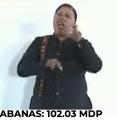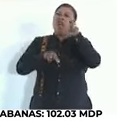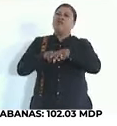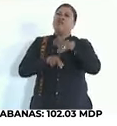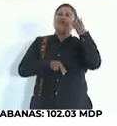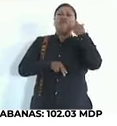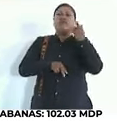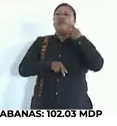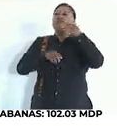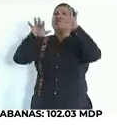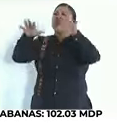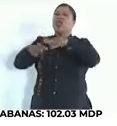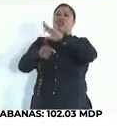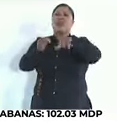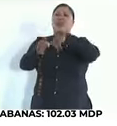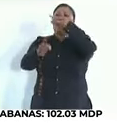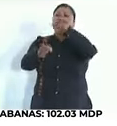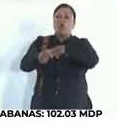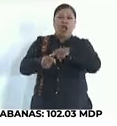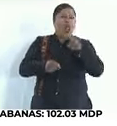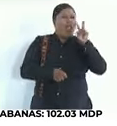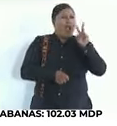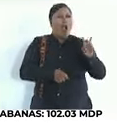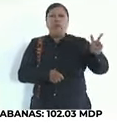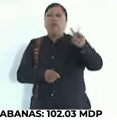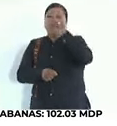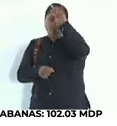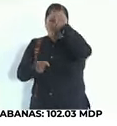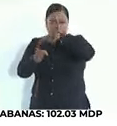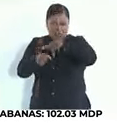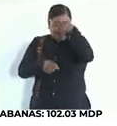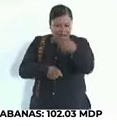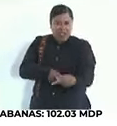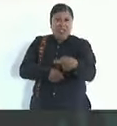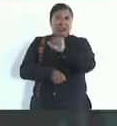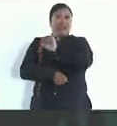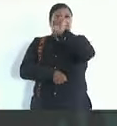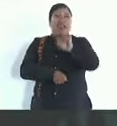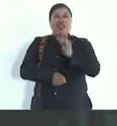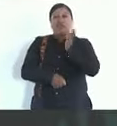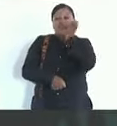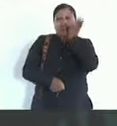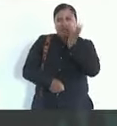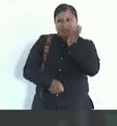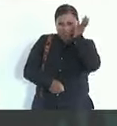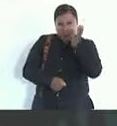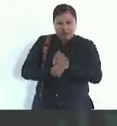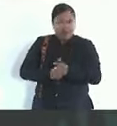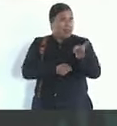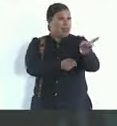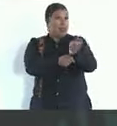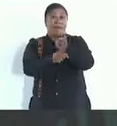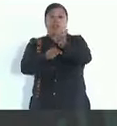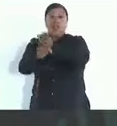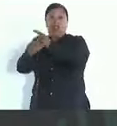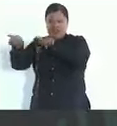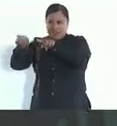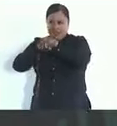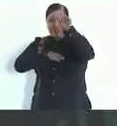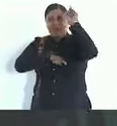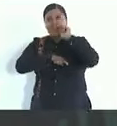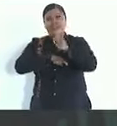cultura y la naturaleza de esta serranía zapoteca. Quiero invitarlos, hermanas y hermanos, para